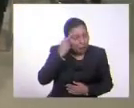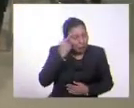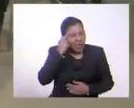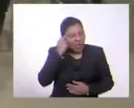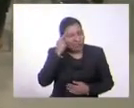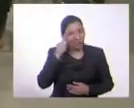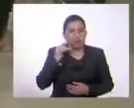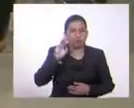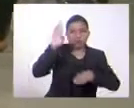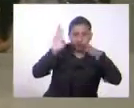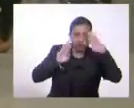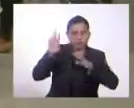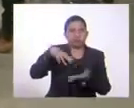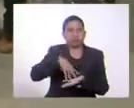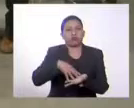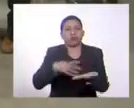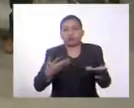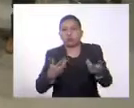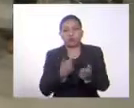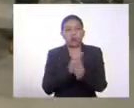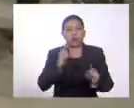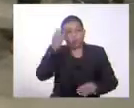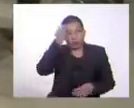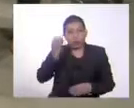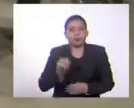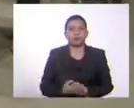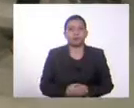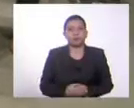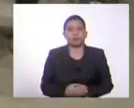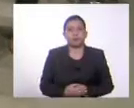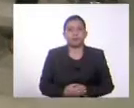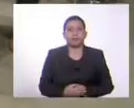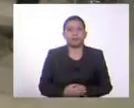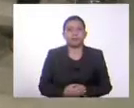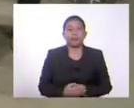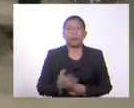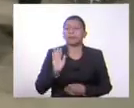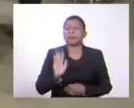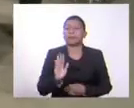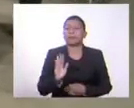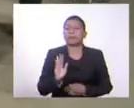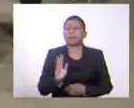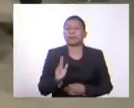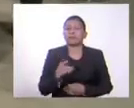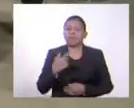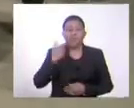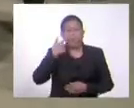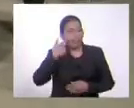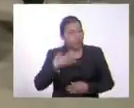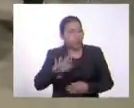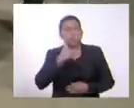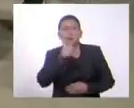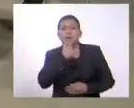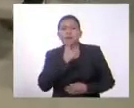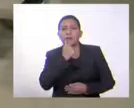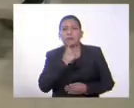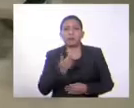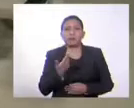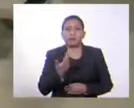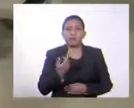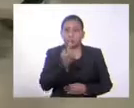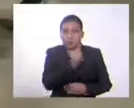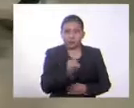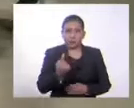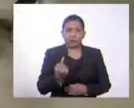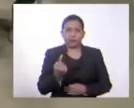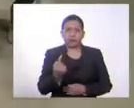que nos ejemplificaran de una mayor forma cuando hablamos de Estado mínimo. ¿Cómo es entendido por ese pensamiento liberal? El Estado